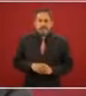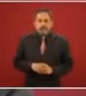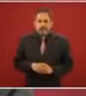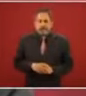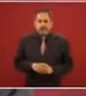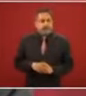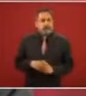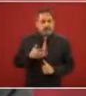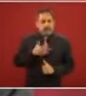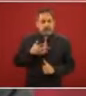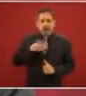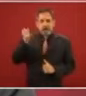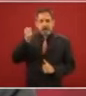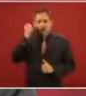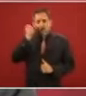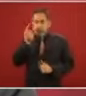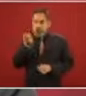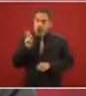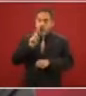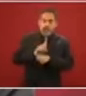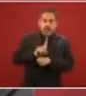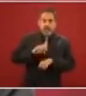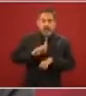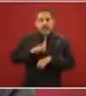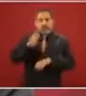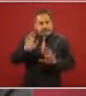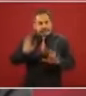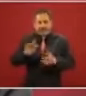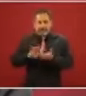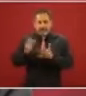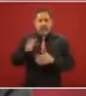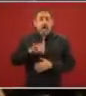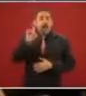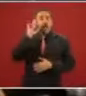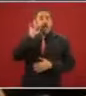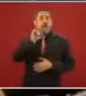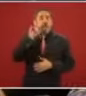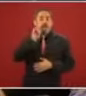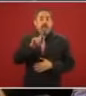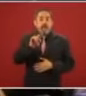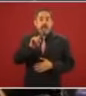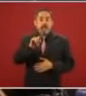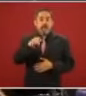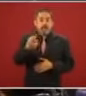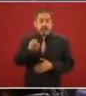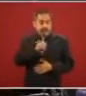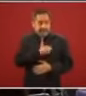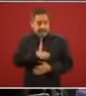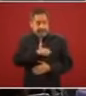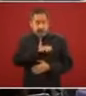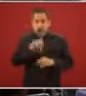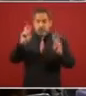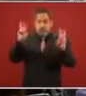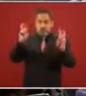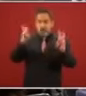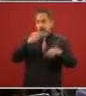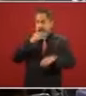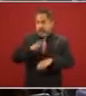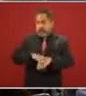tuvimos esta conferencia un día más. Mañana es salud. Les